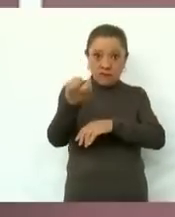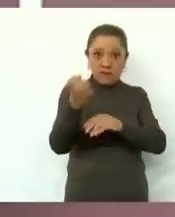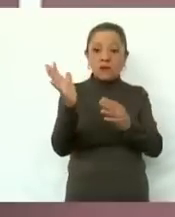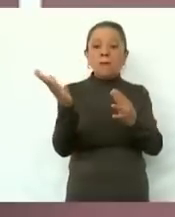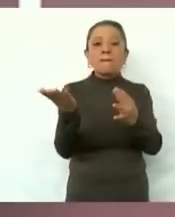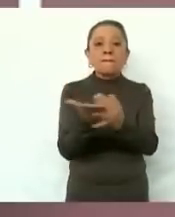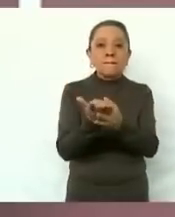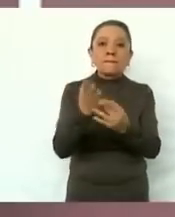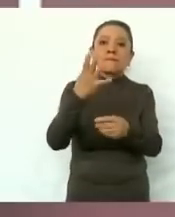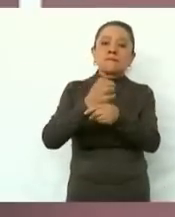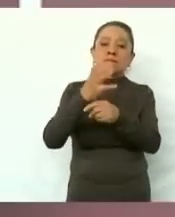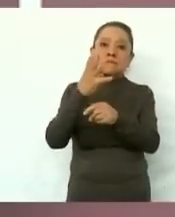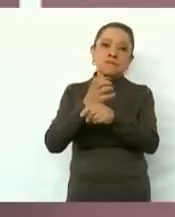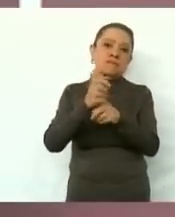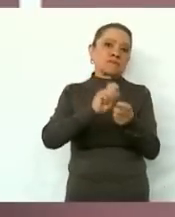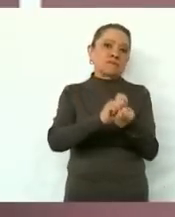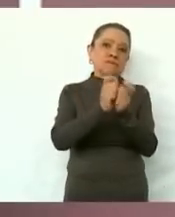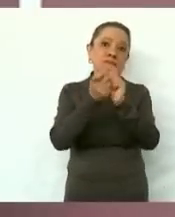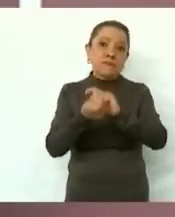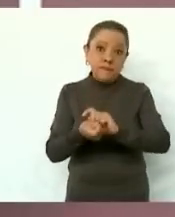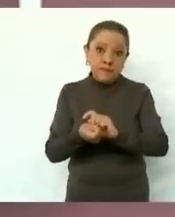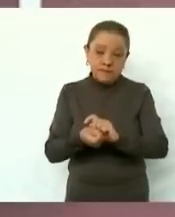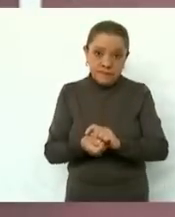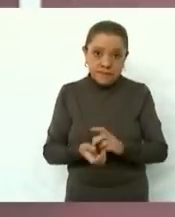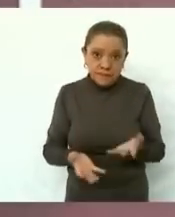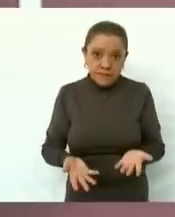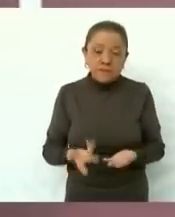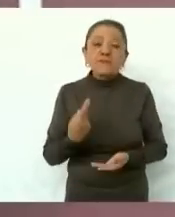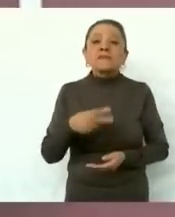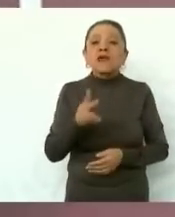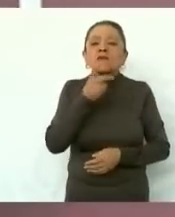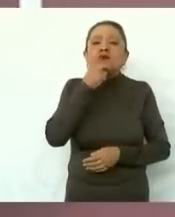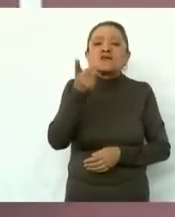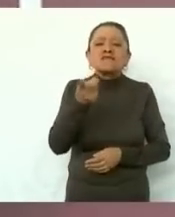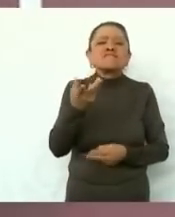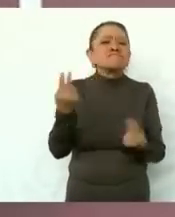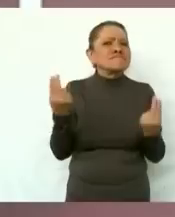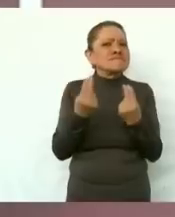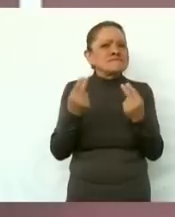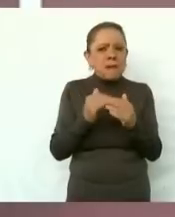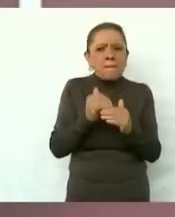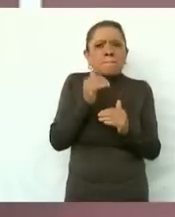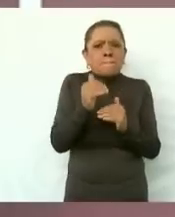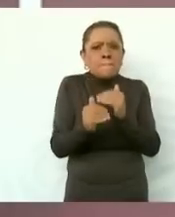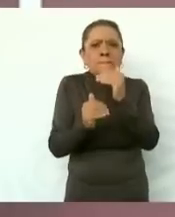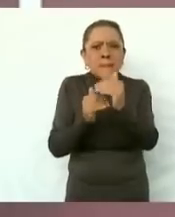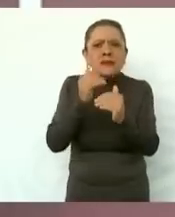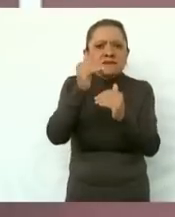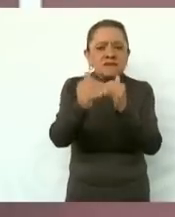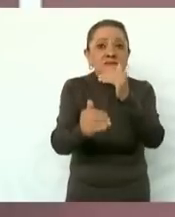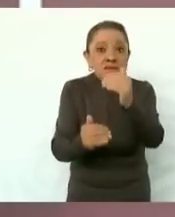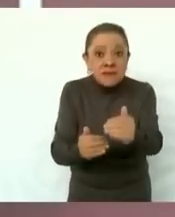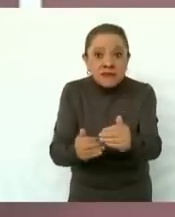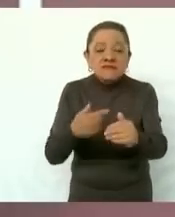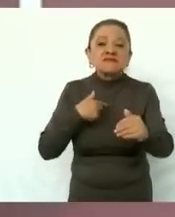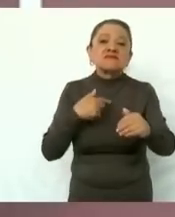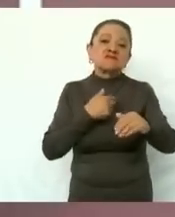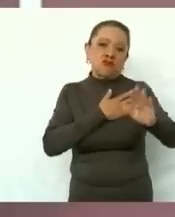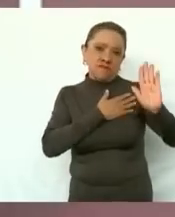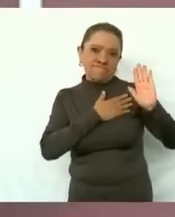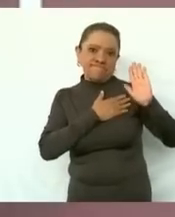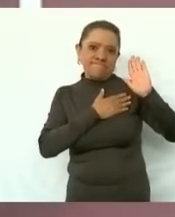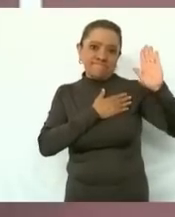cuarta transformación. Pero decía, hay que avanzar más y yo me comprometí a 3 programas